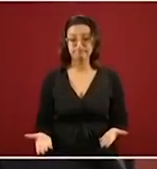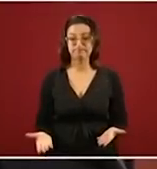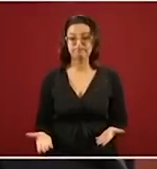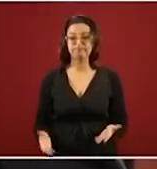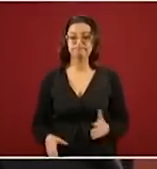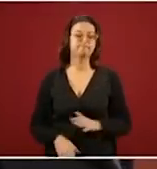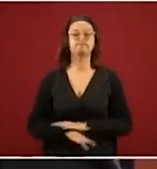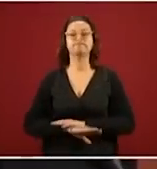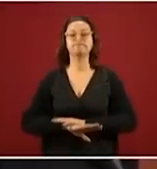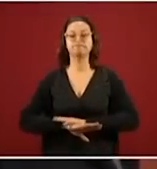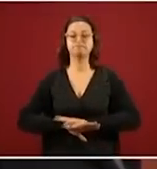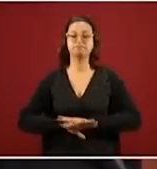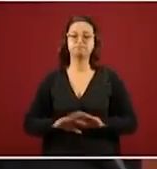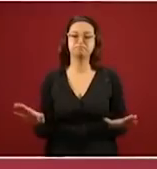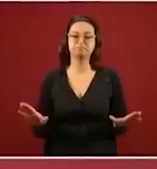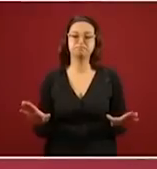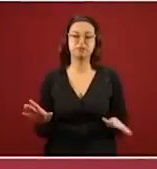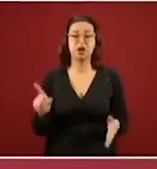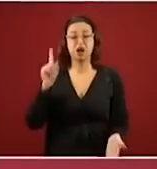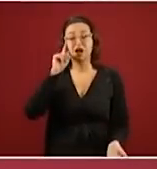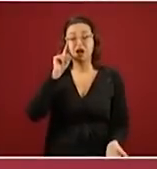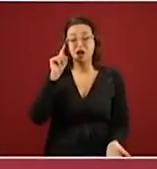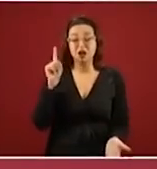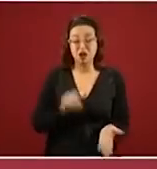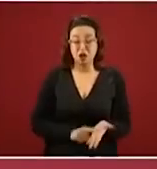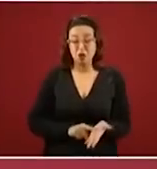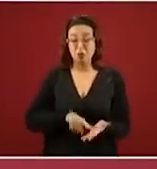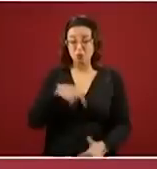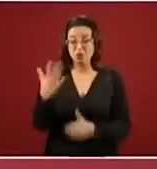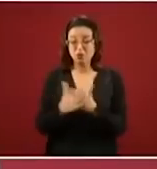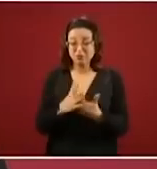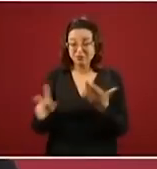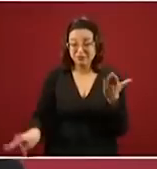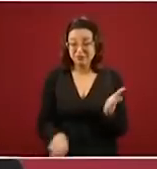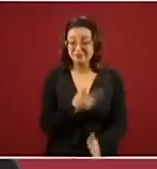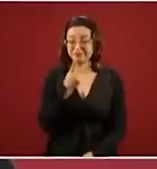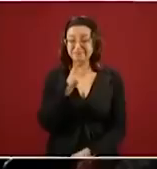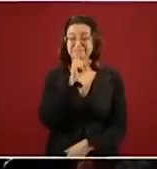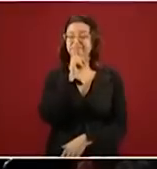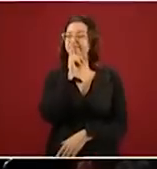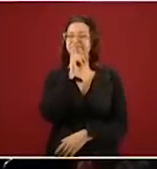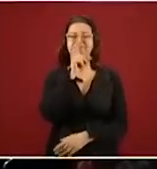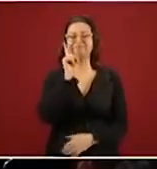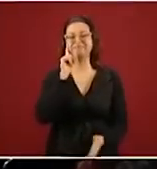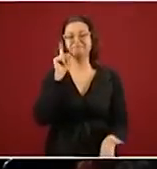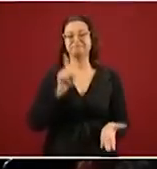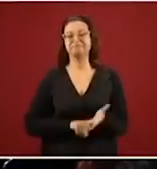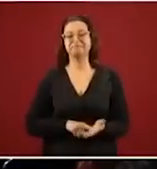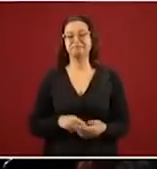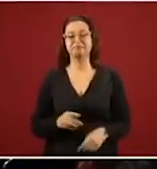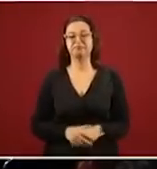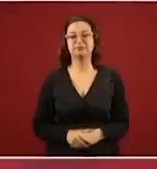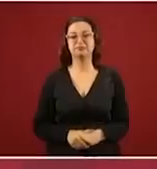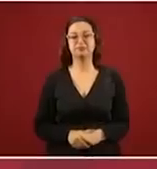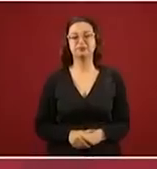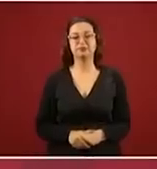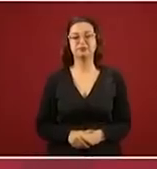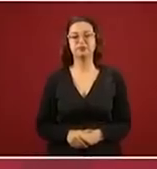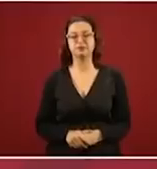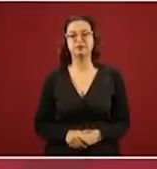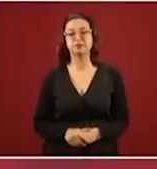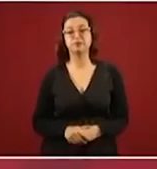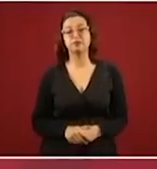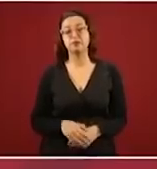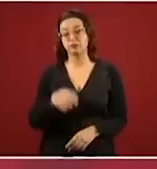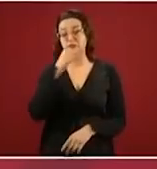no creo yo que vuelva a darse y quiero aclarar no estamos en contra